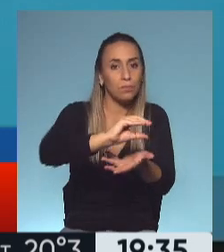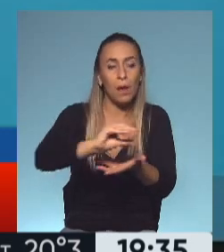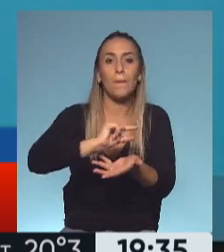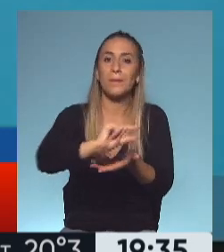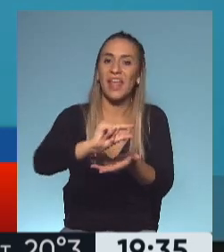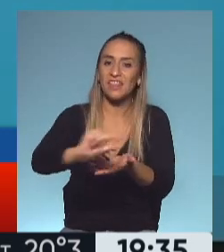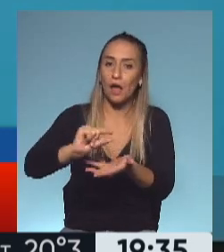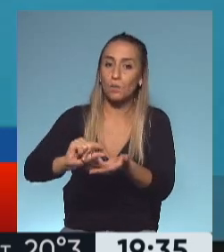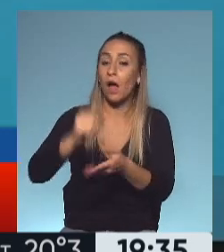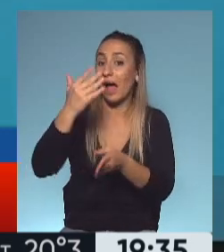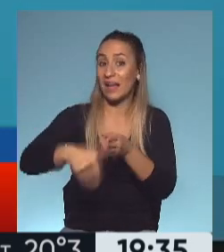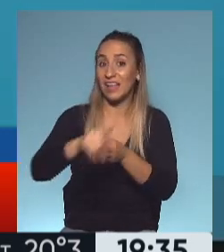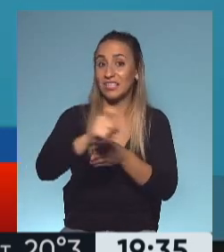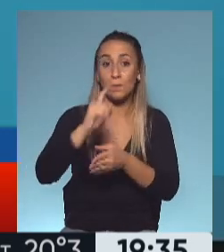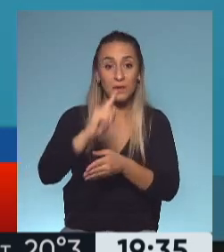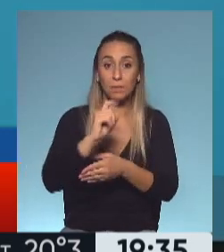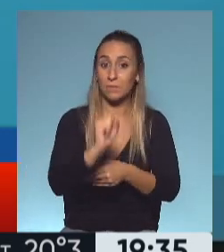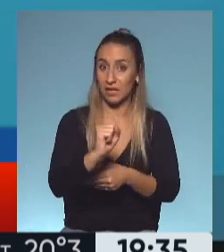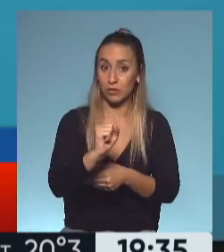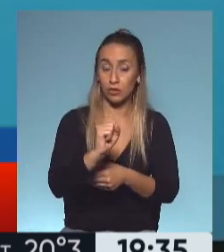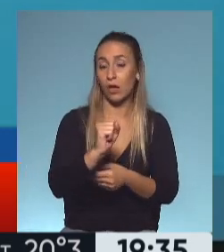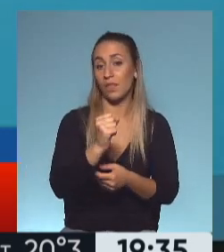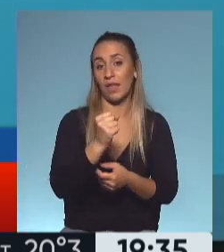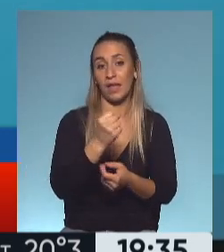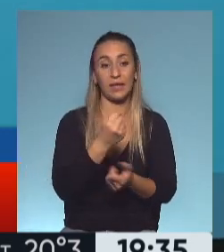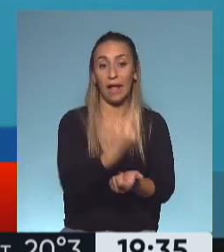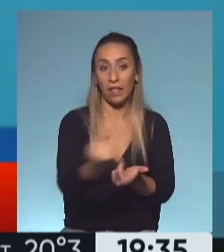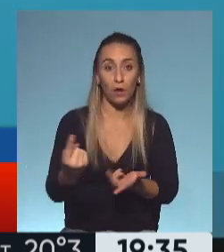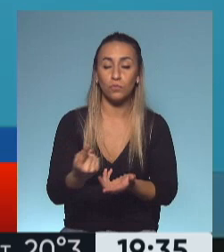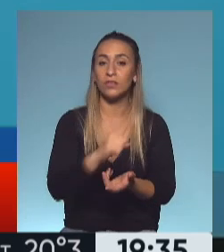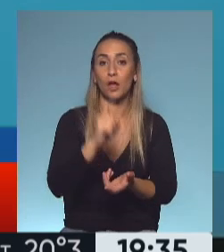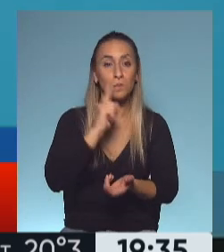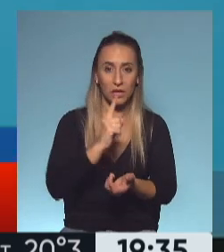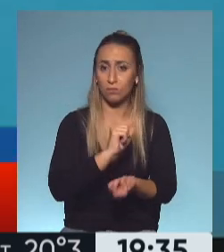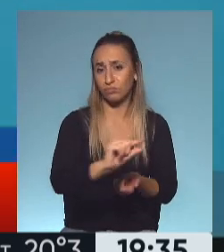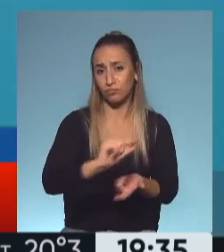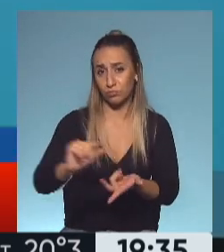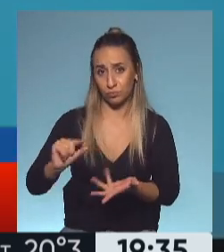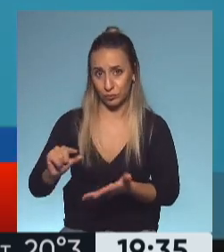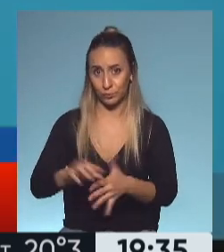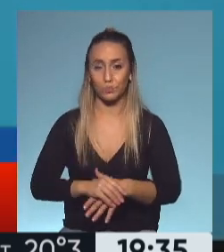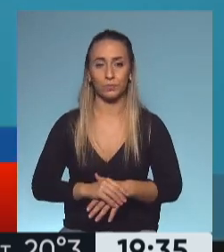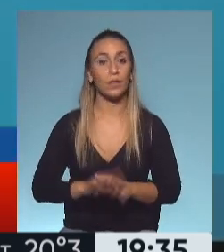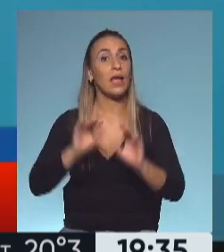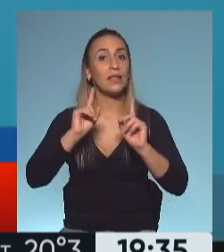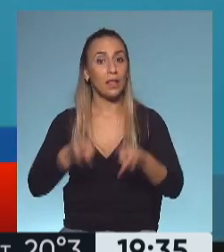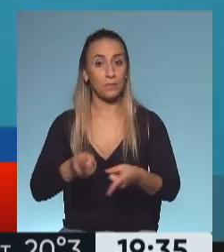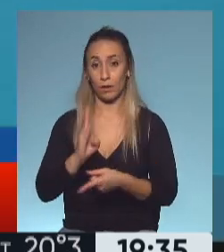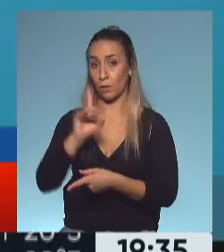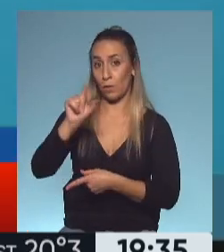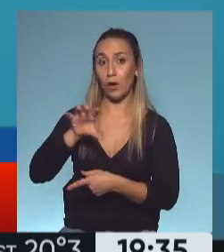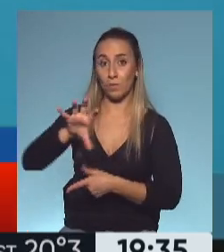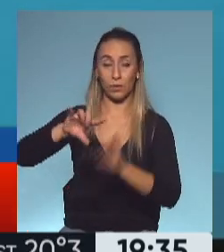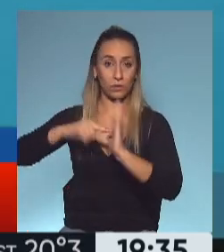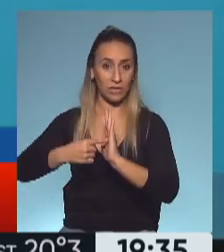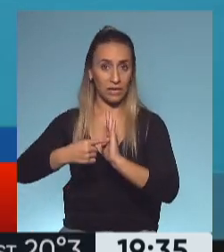créditos de hasta 100.000 pesos por cada beneficiario. También ha resuelto el Banco de la